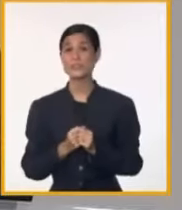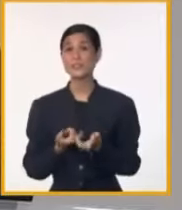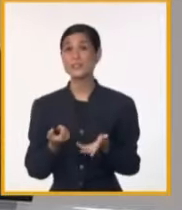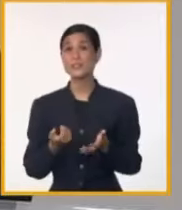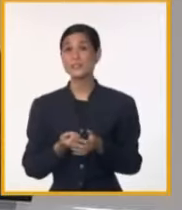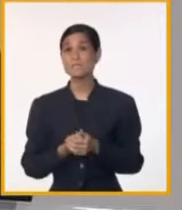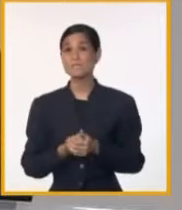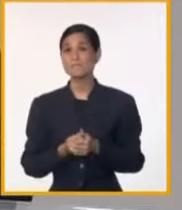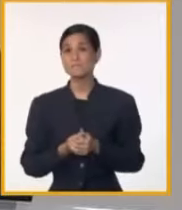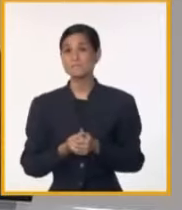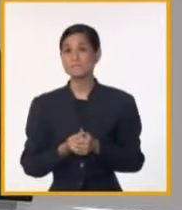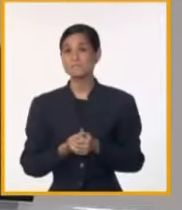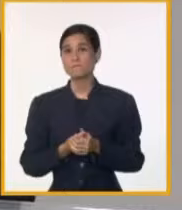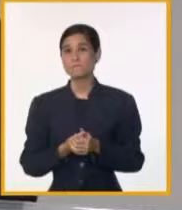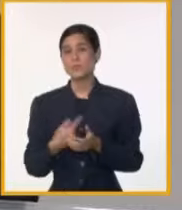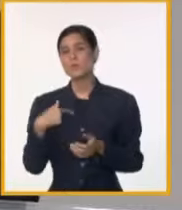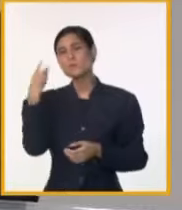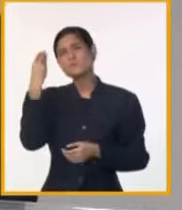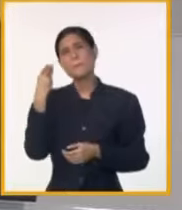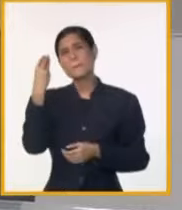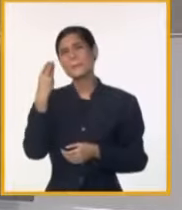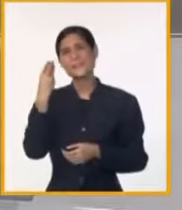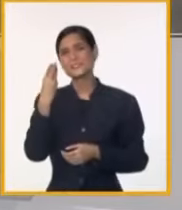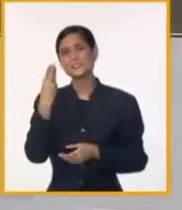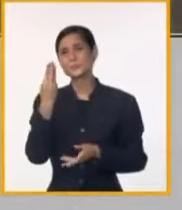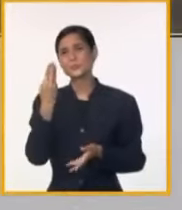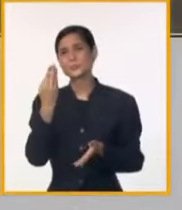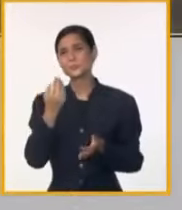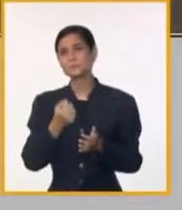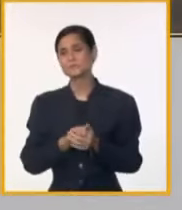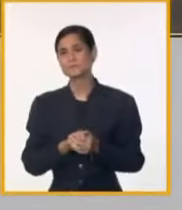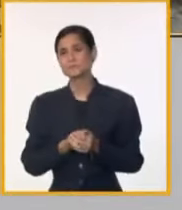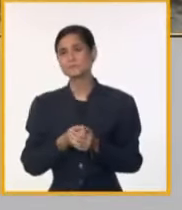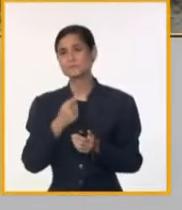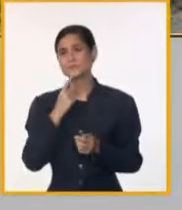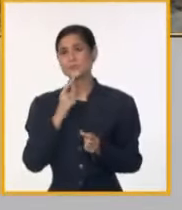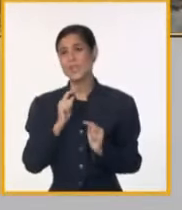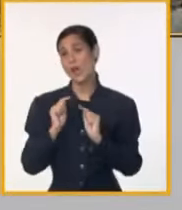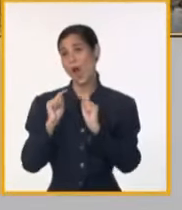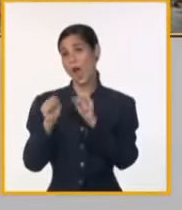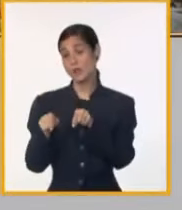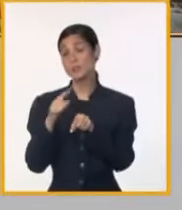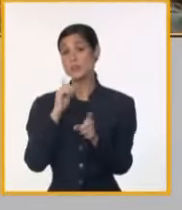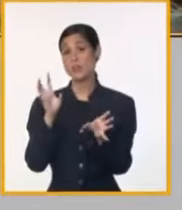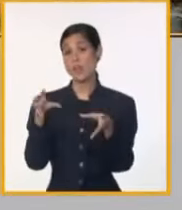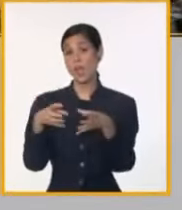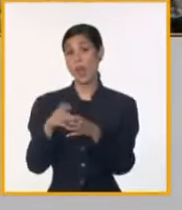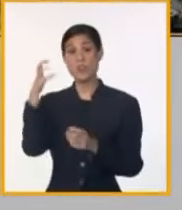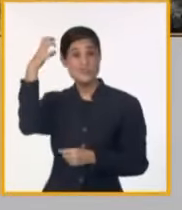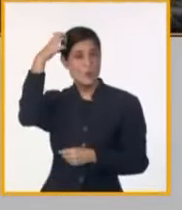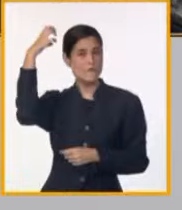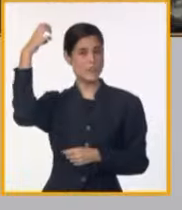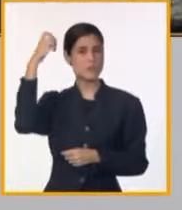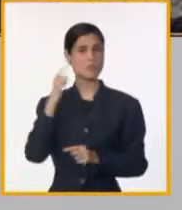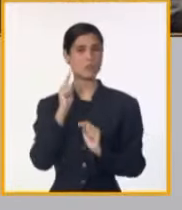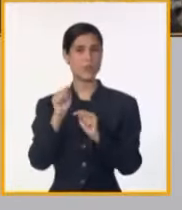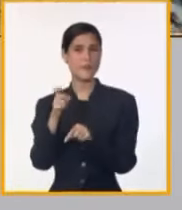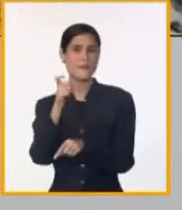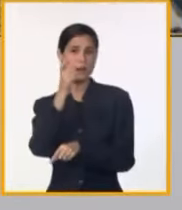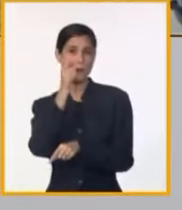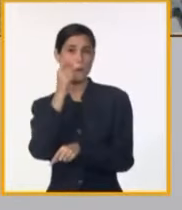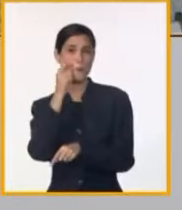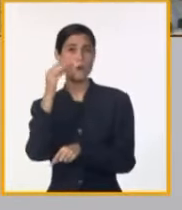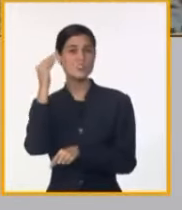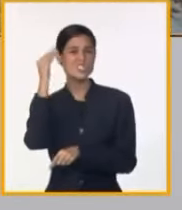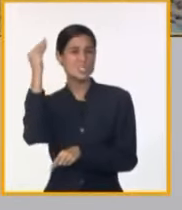eh yo creo que lo primero que habría que decir es que el gobierno de netan yaho tuvo conocimiento a través de fuentes de